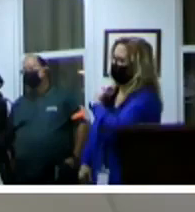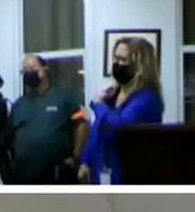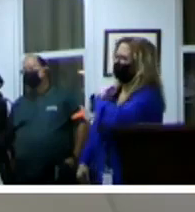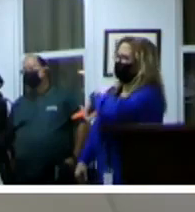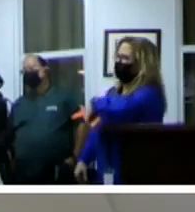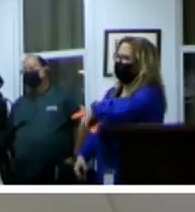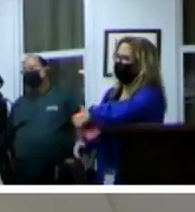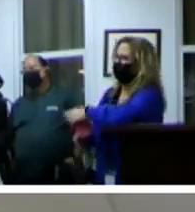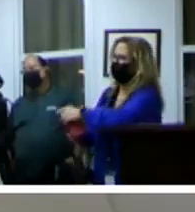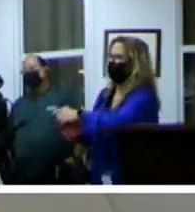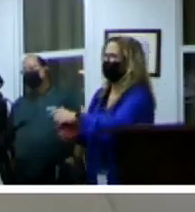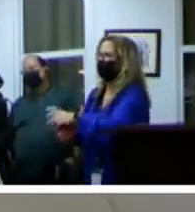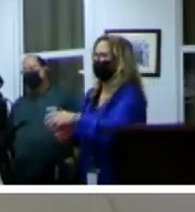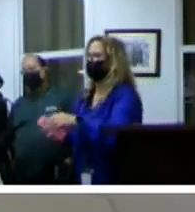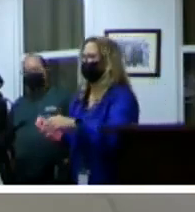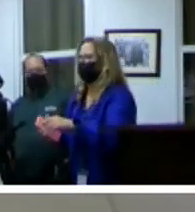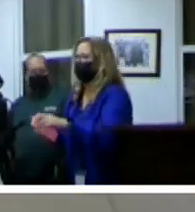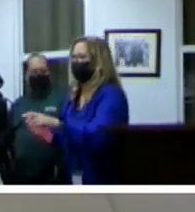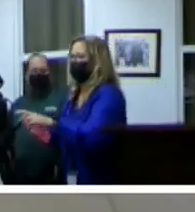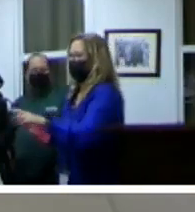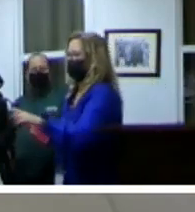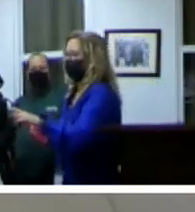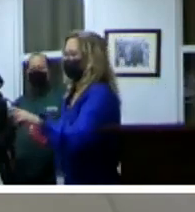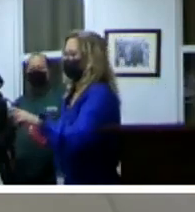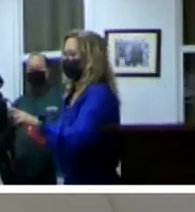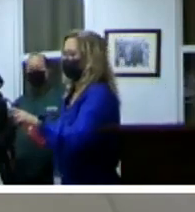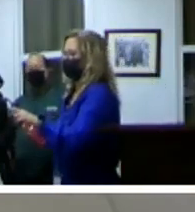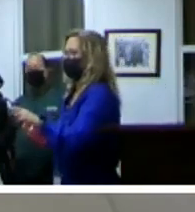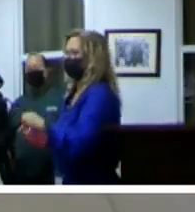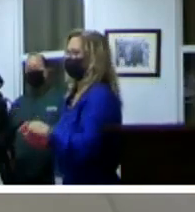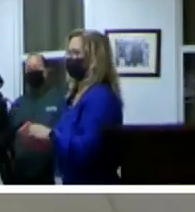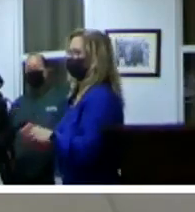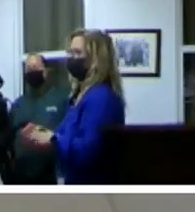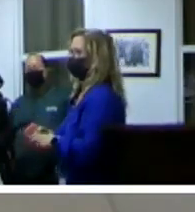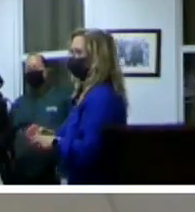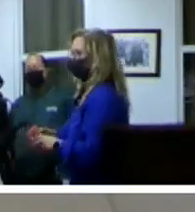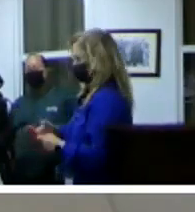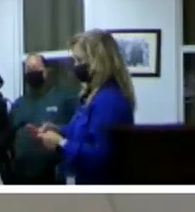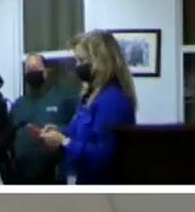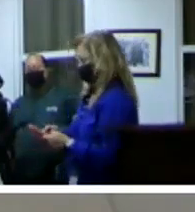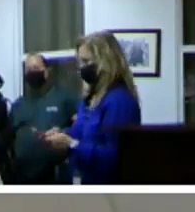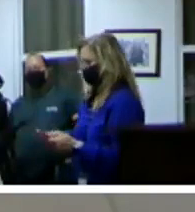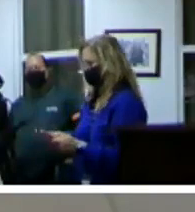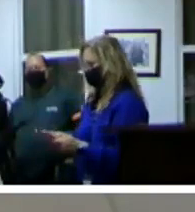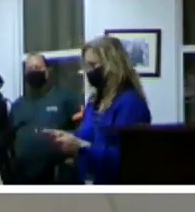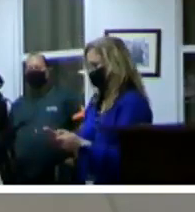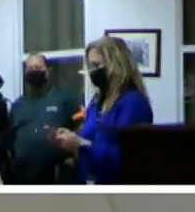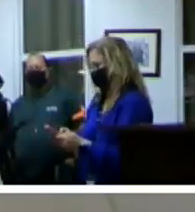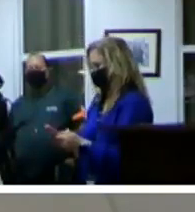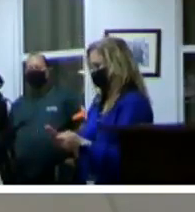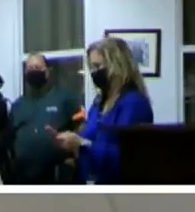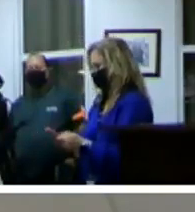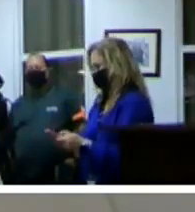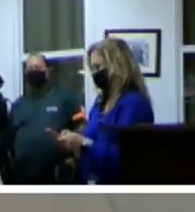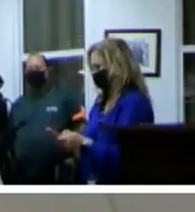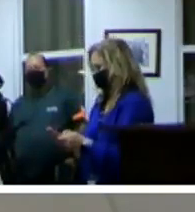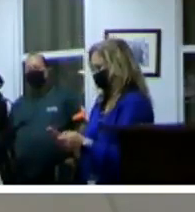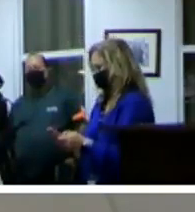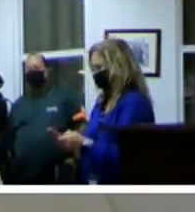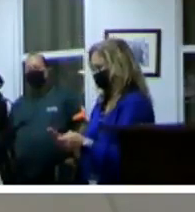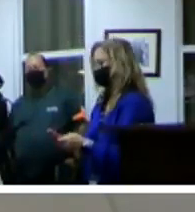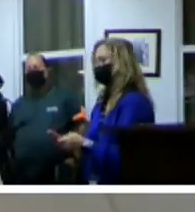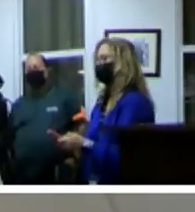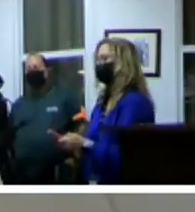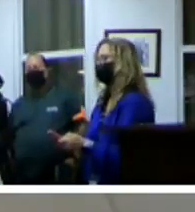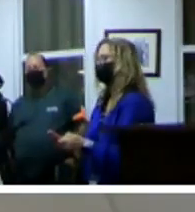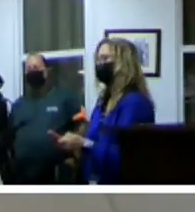pico, inclusive recuerdo que le mencioné a él, el pico de antes del huracán María. Ese pico lo podíamos